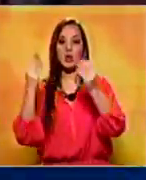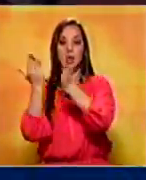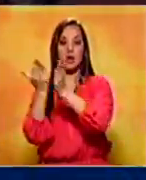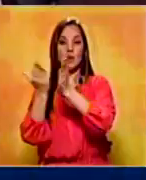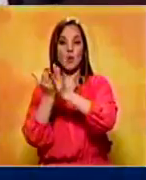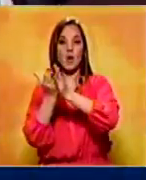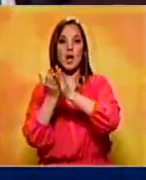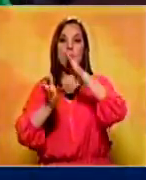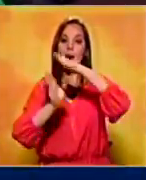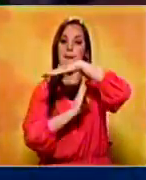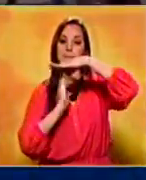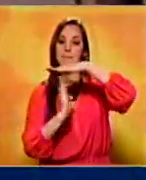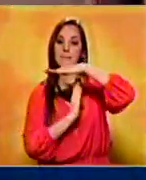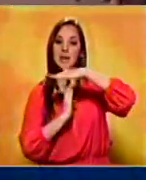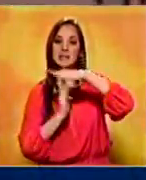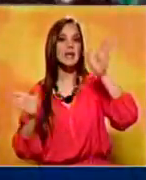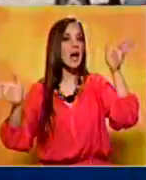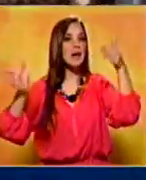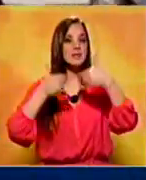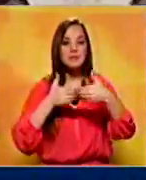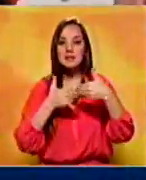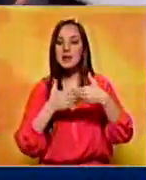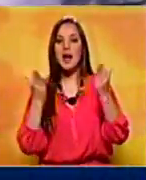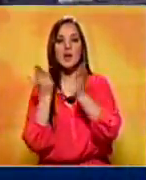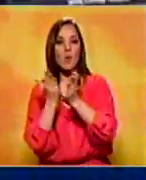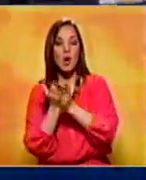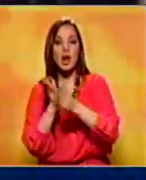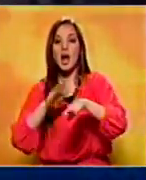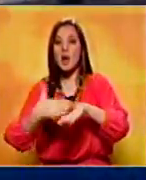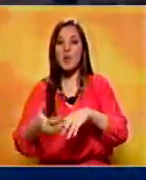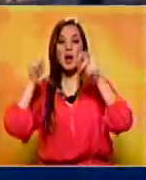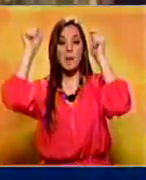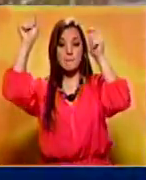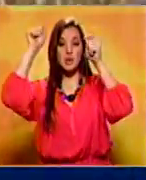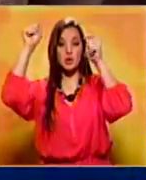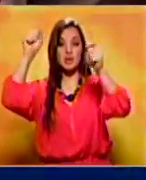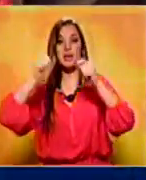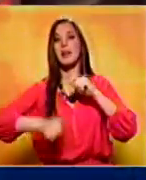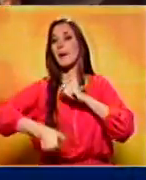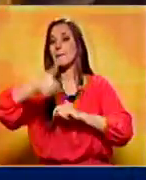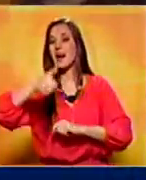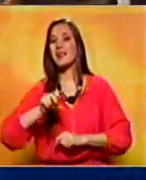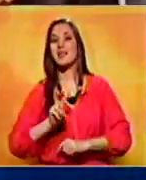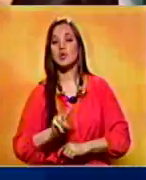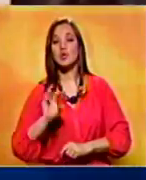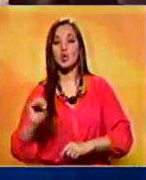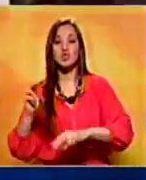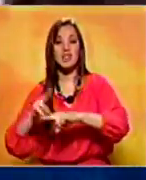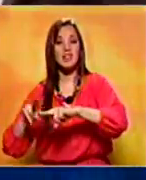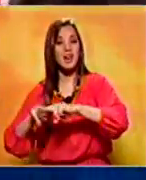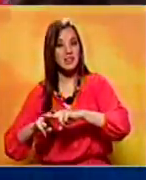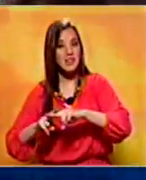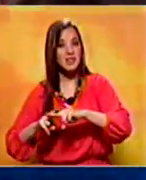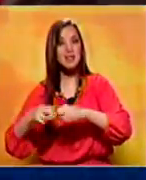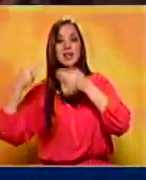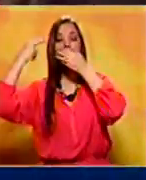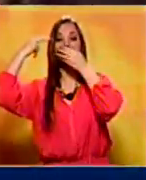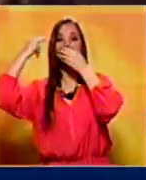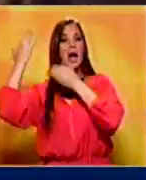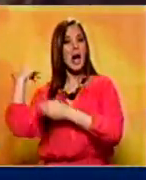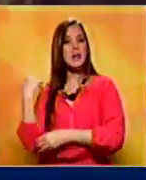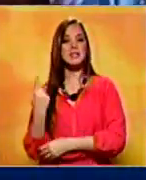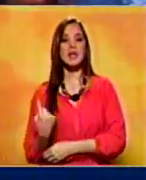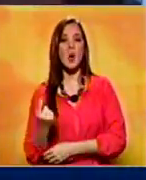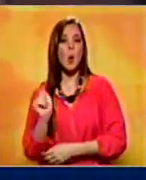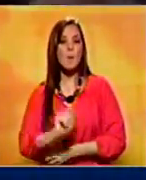primaria y secundaria a cerrar sus puertas en protesta por el secuestro de más de 200 niñas en el norte del país hace más de un